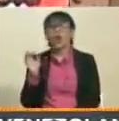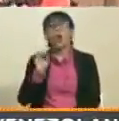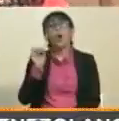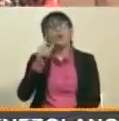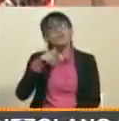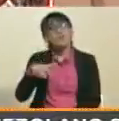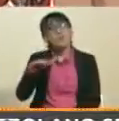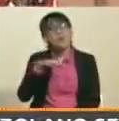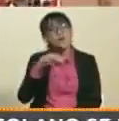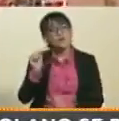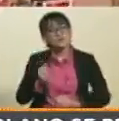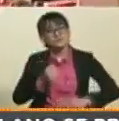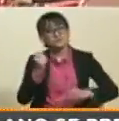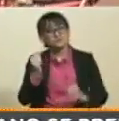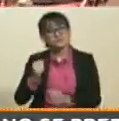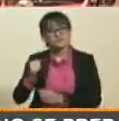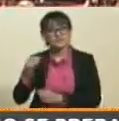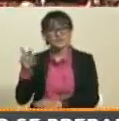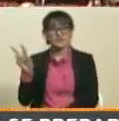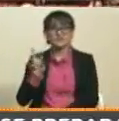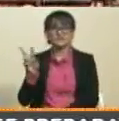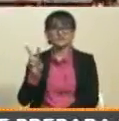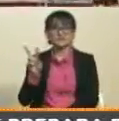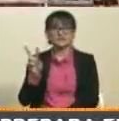del Tamacuro y de Venezuela?